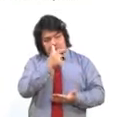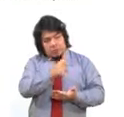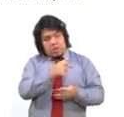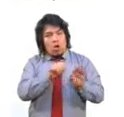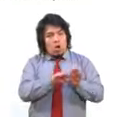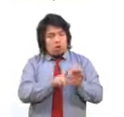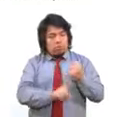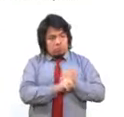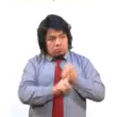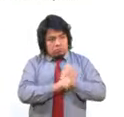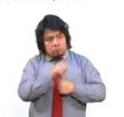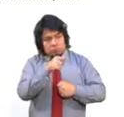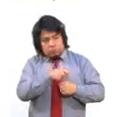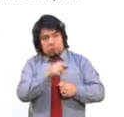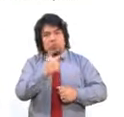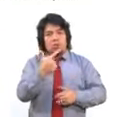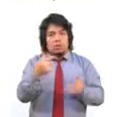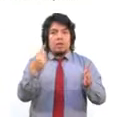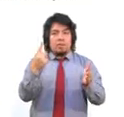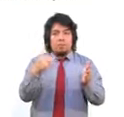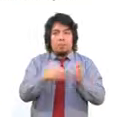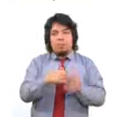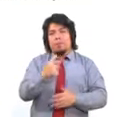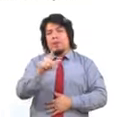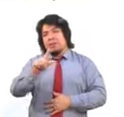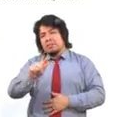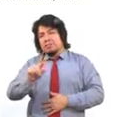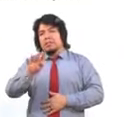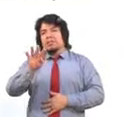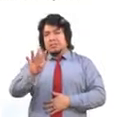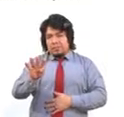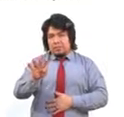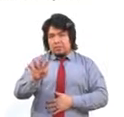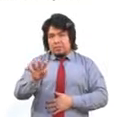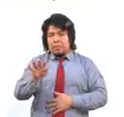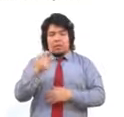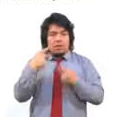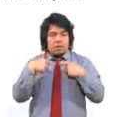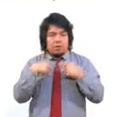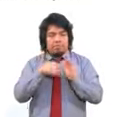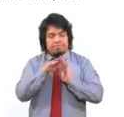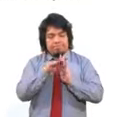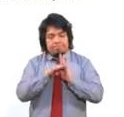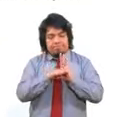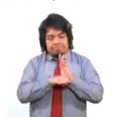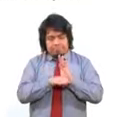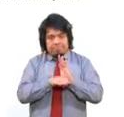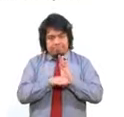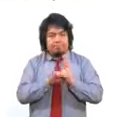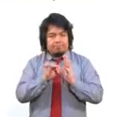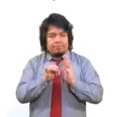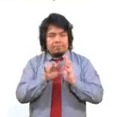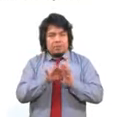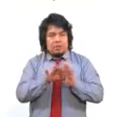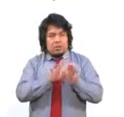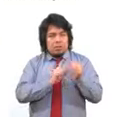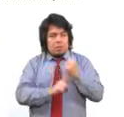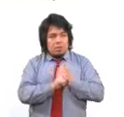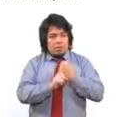feminicida, en 1.074 las mujeres han reducido el riesgo, han bajado el riesgo de